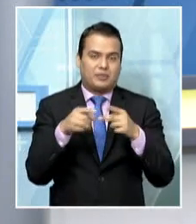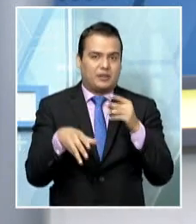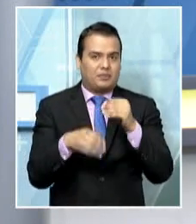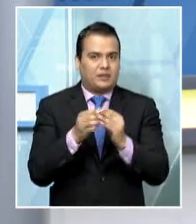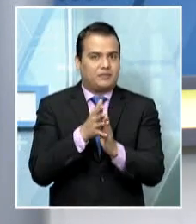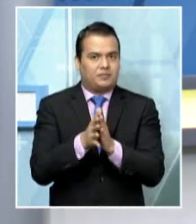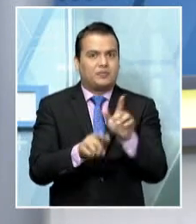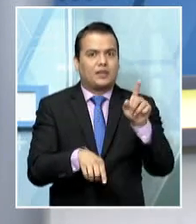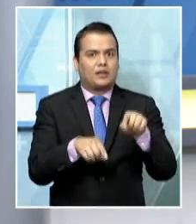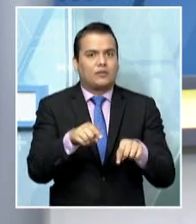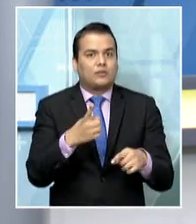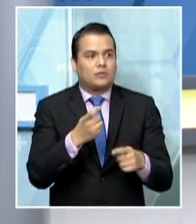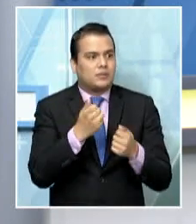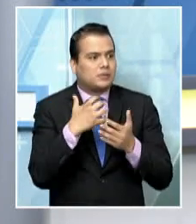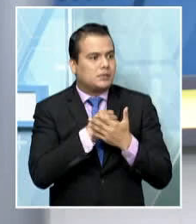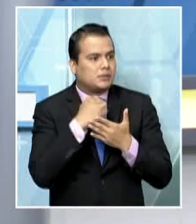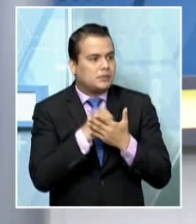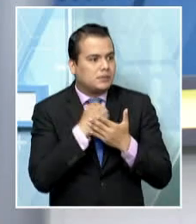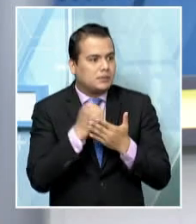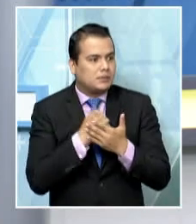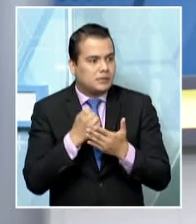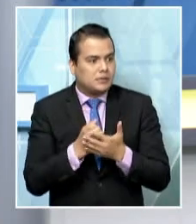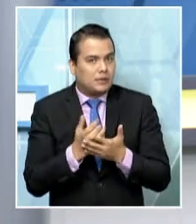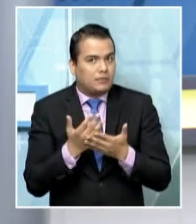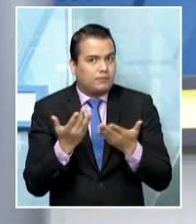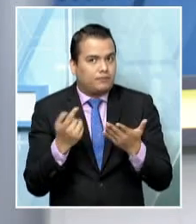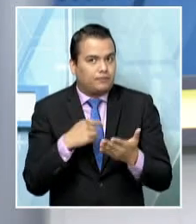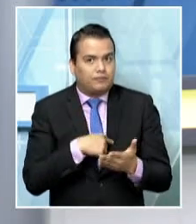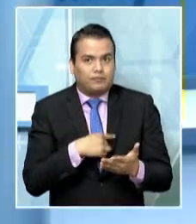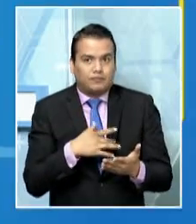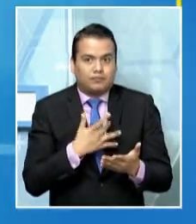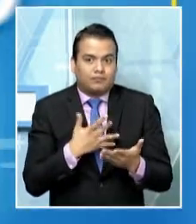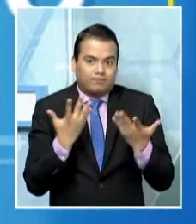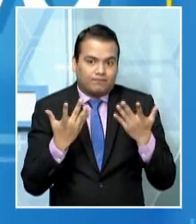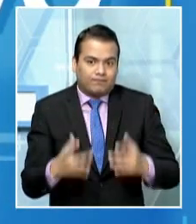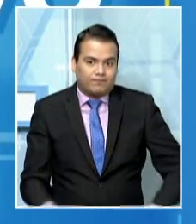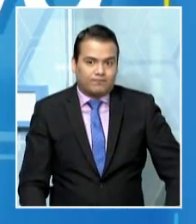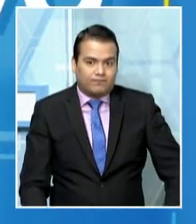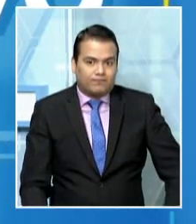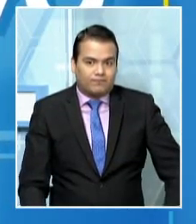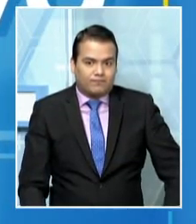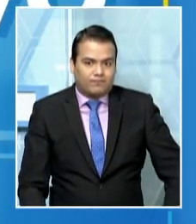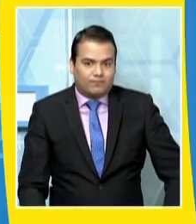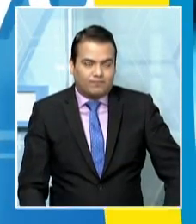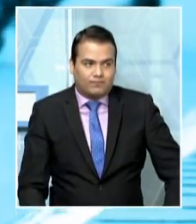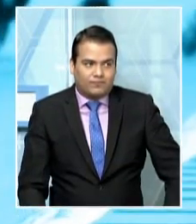hay gente que ama tanto el dinero que no tiene más cupo en su corazón.